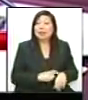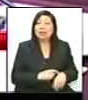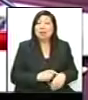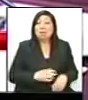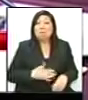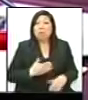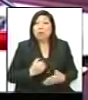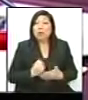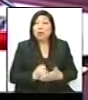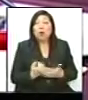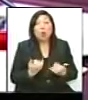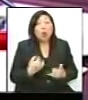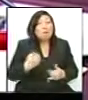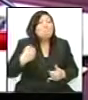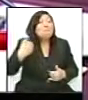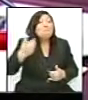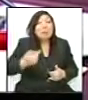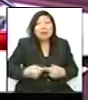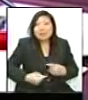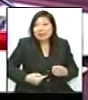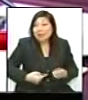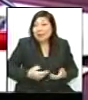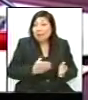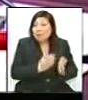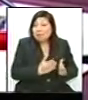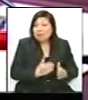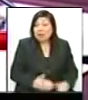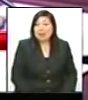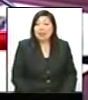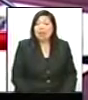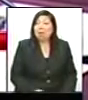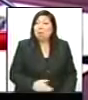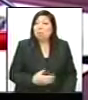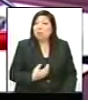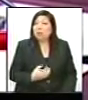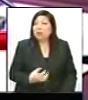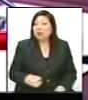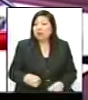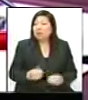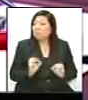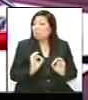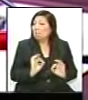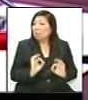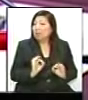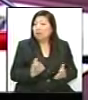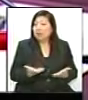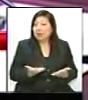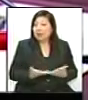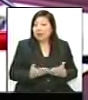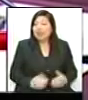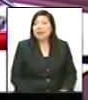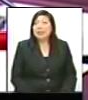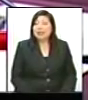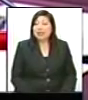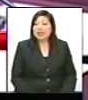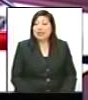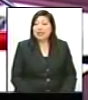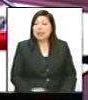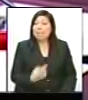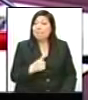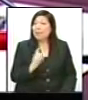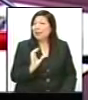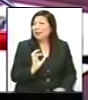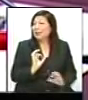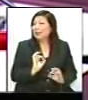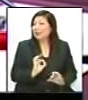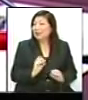pueda ayudar hoy, mañana y en la medida que se pueda, sería perfecto si lográramos hacer para siempre, pero